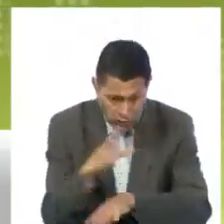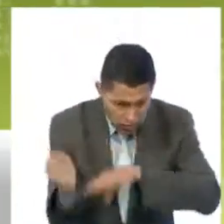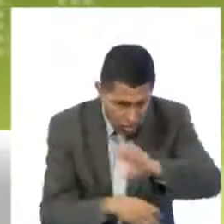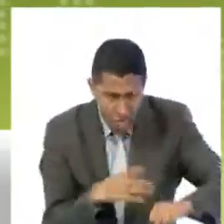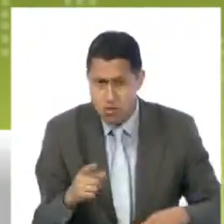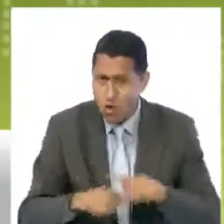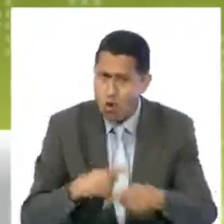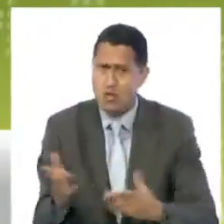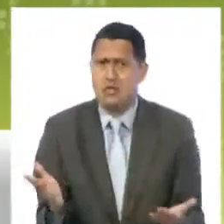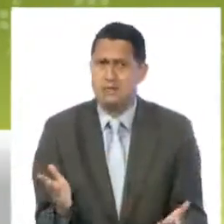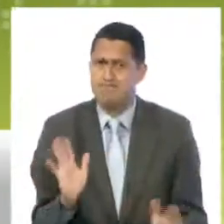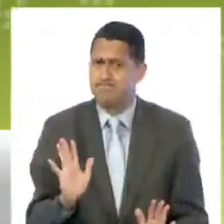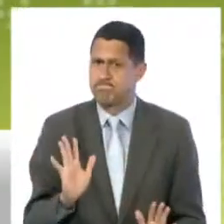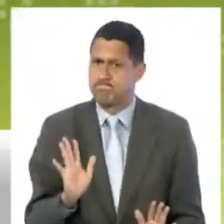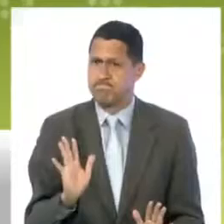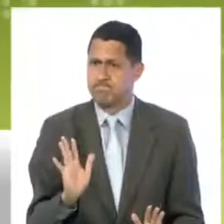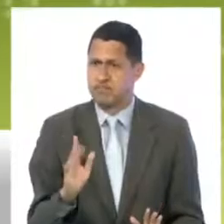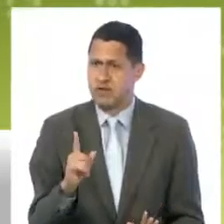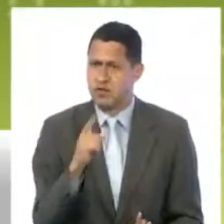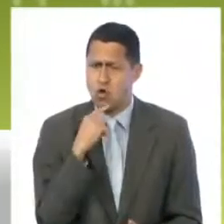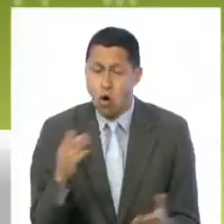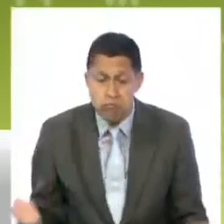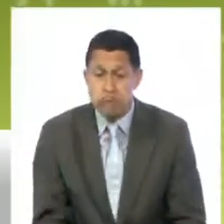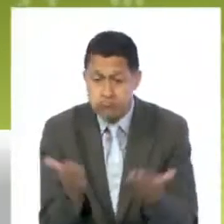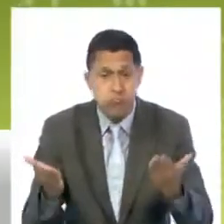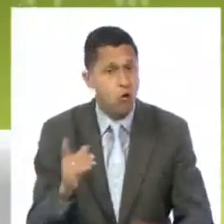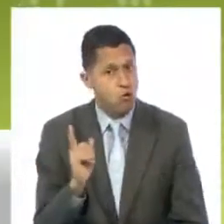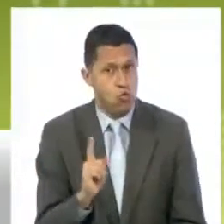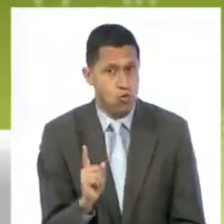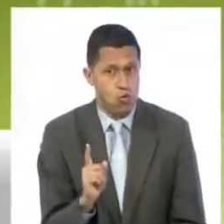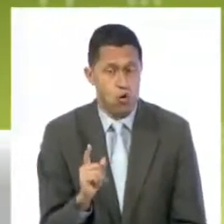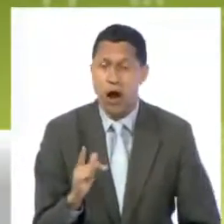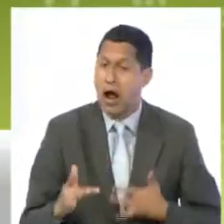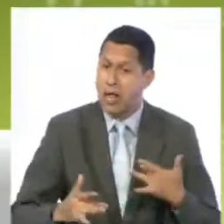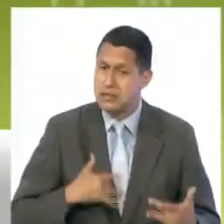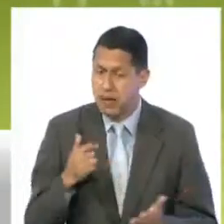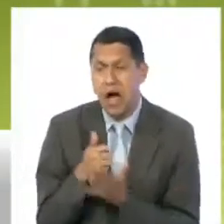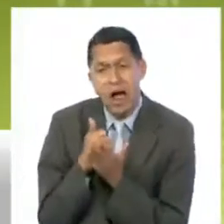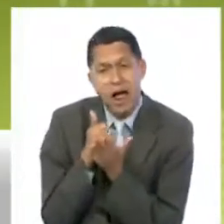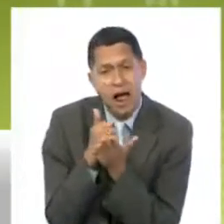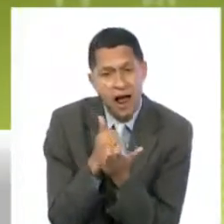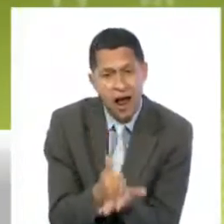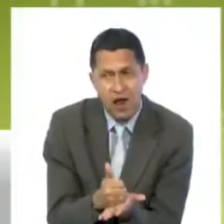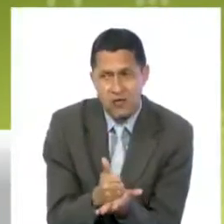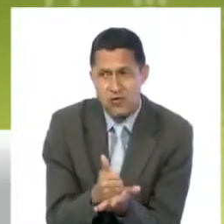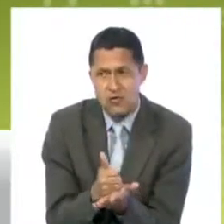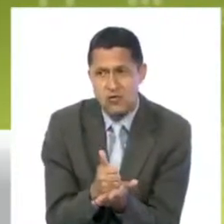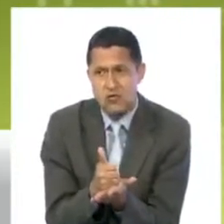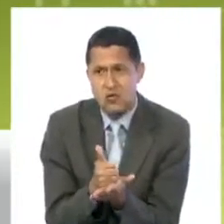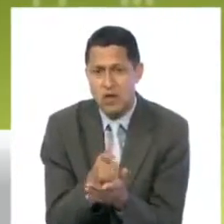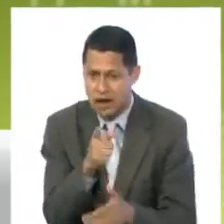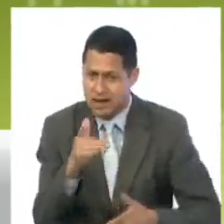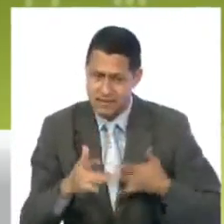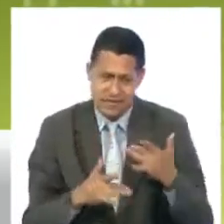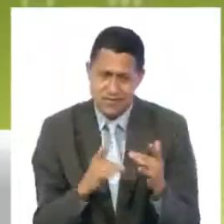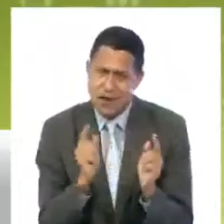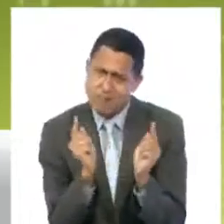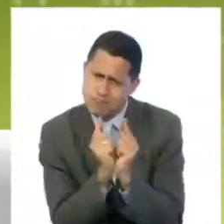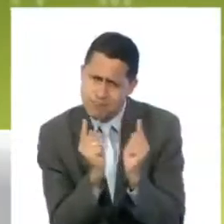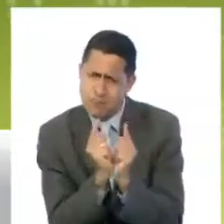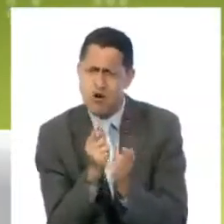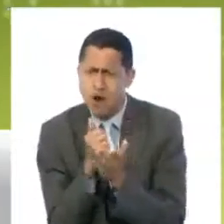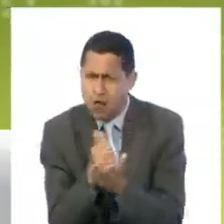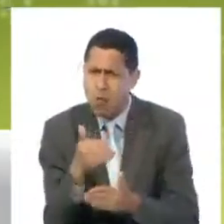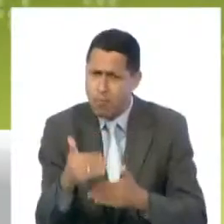cuesta concentrarse, que si lee, si logra leer algo y después posteriormente se le pregunta y se le olvida, si pudiéramos hablar de un diagnóstico de déficit de